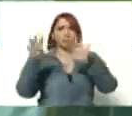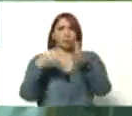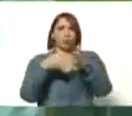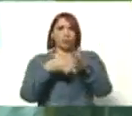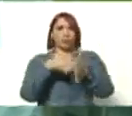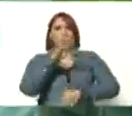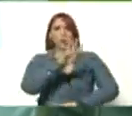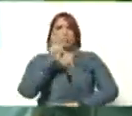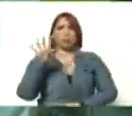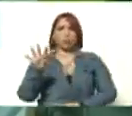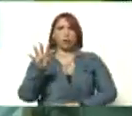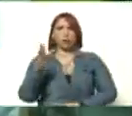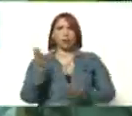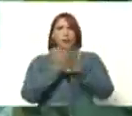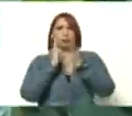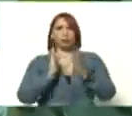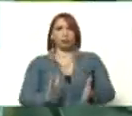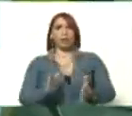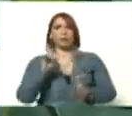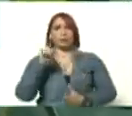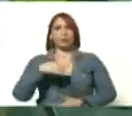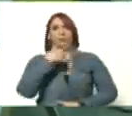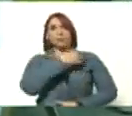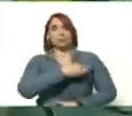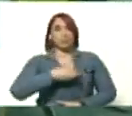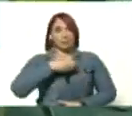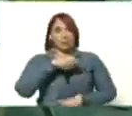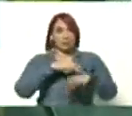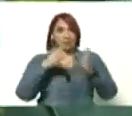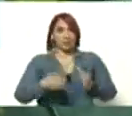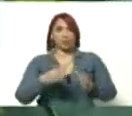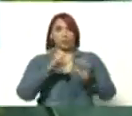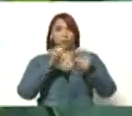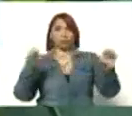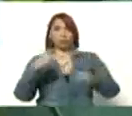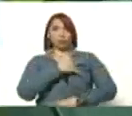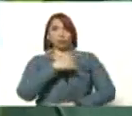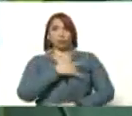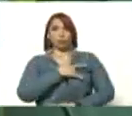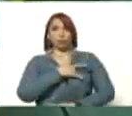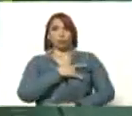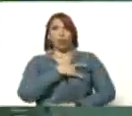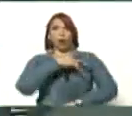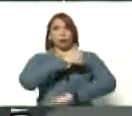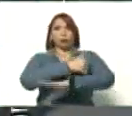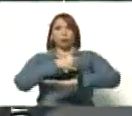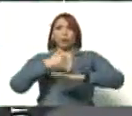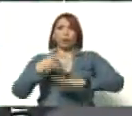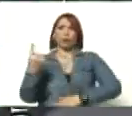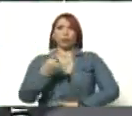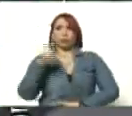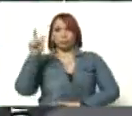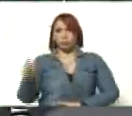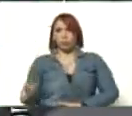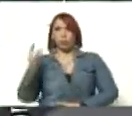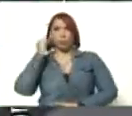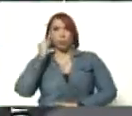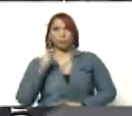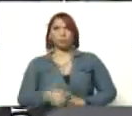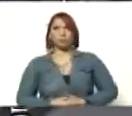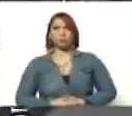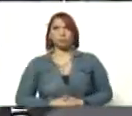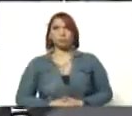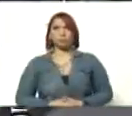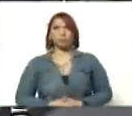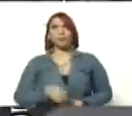19.044 bachilleres, el Ministerio de Educación Universitaria, que me acompaña hoy su autoridad única, la doctora Mireya Molero,